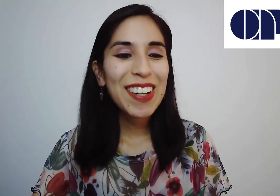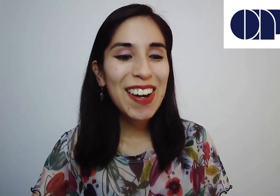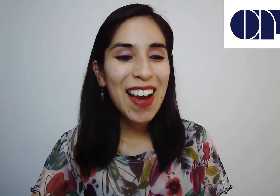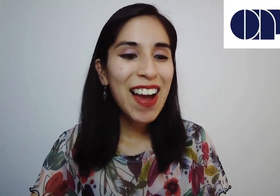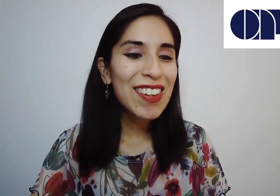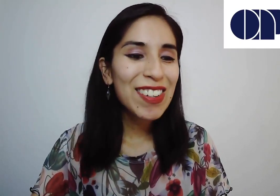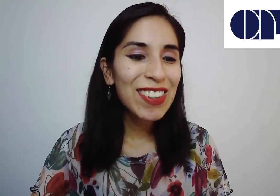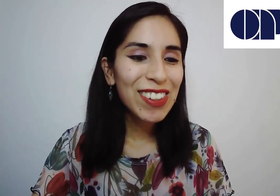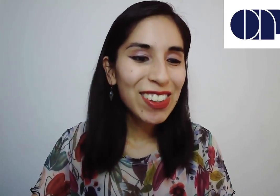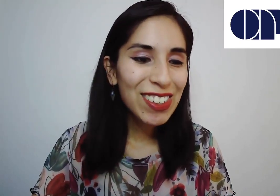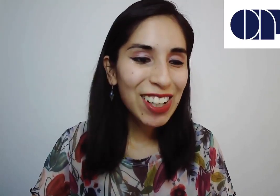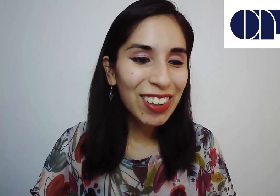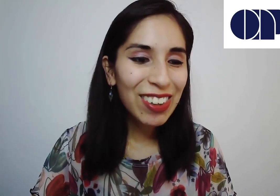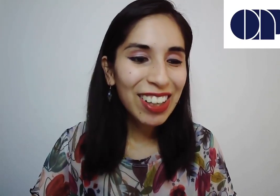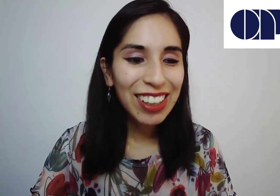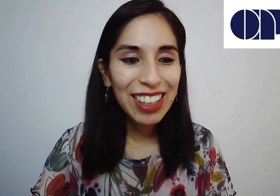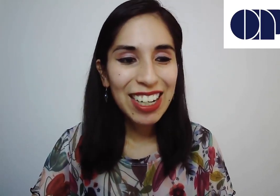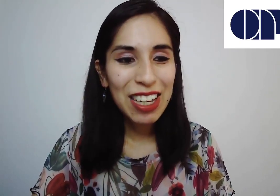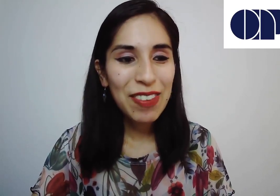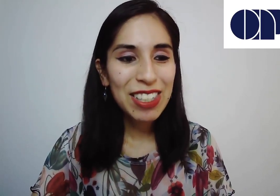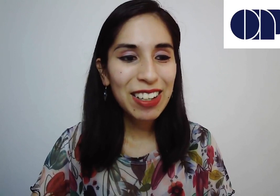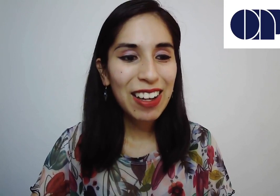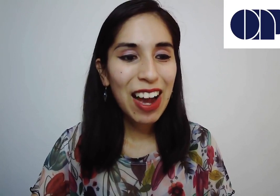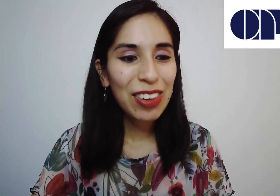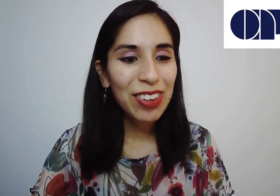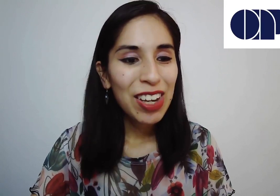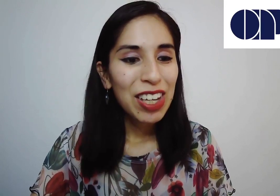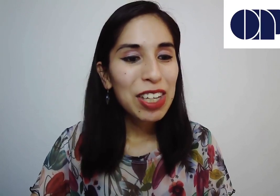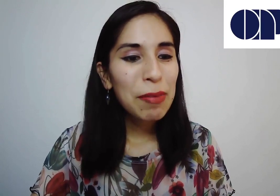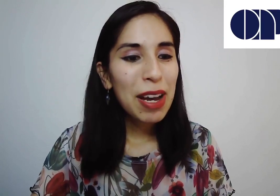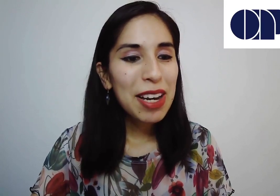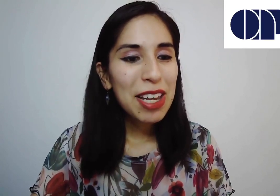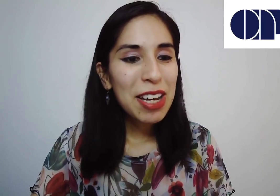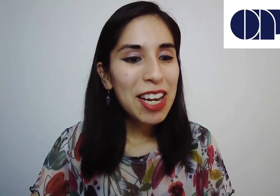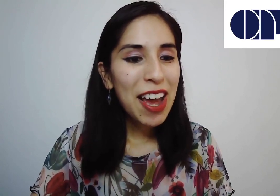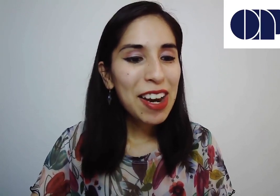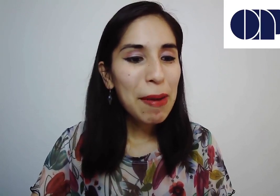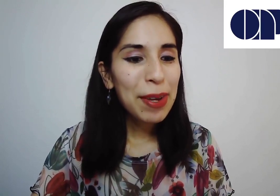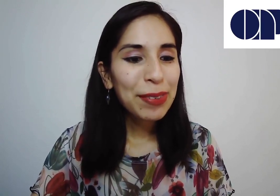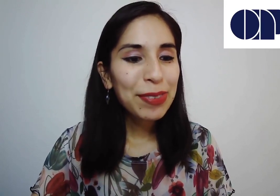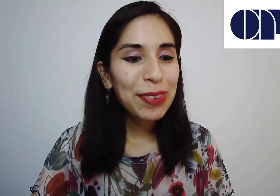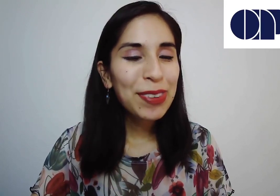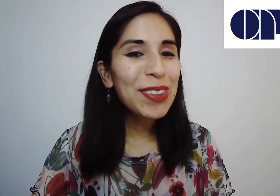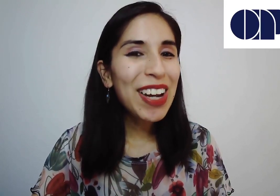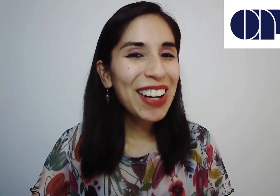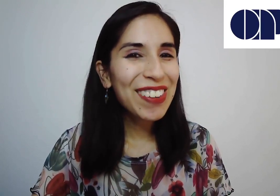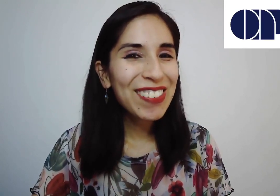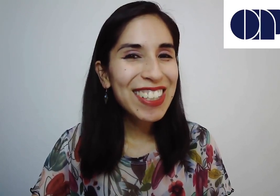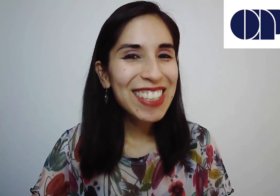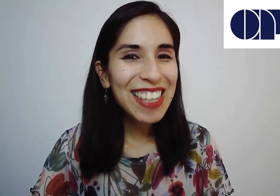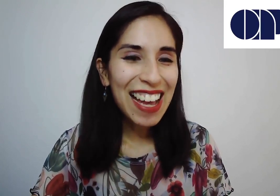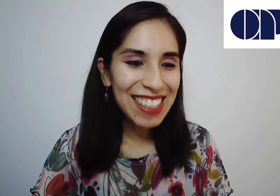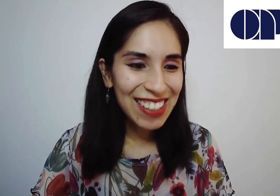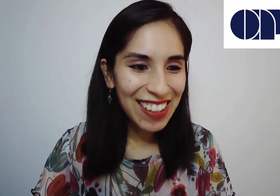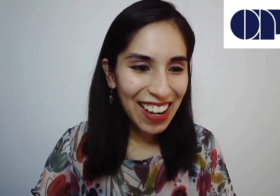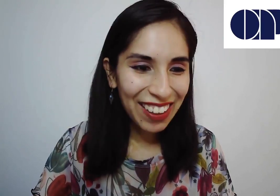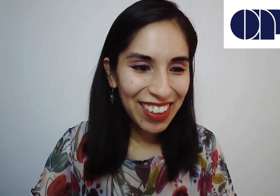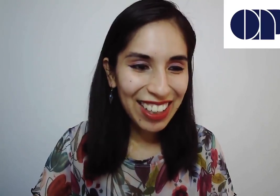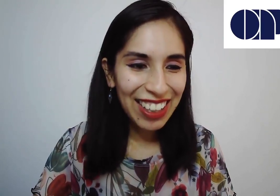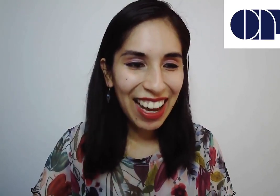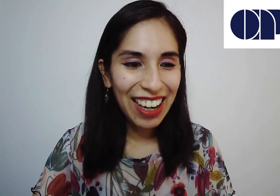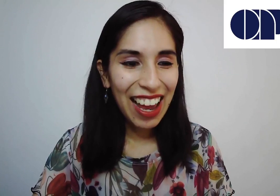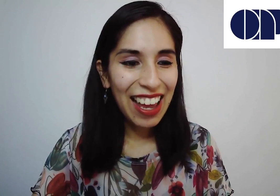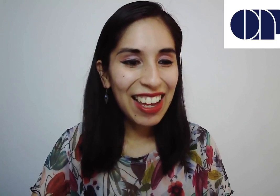rico chiclayo rosas rojas desde el lima cercado irma liviana aventura como esta señora